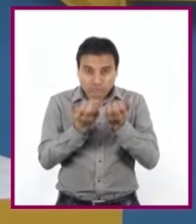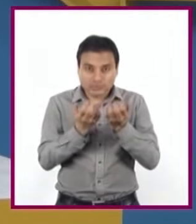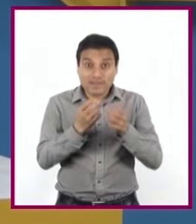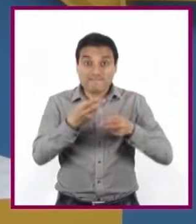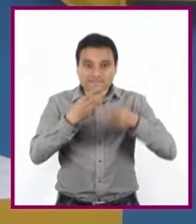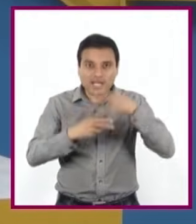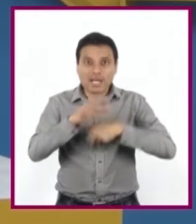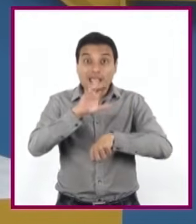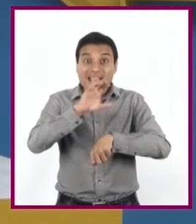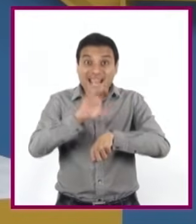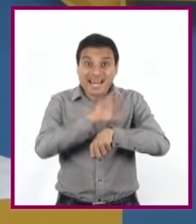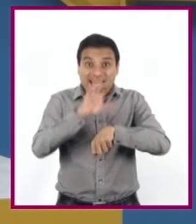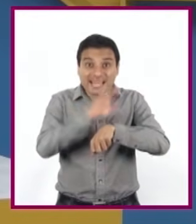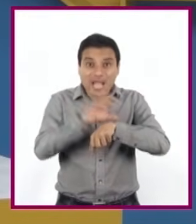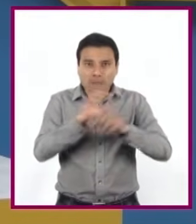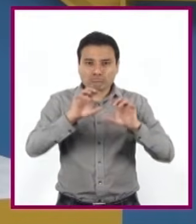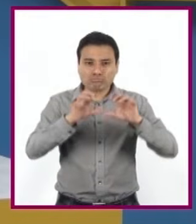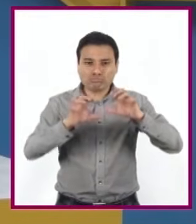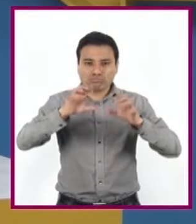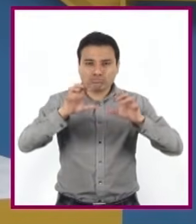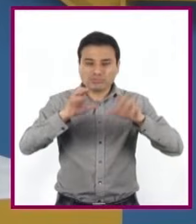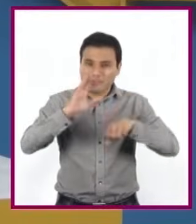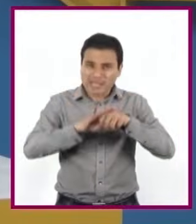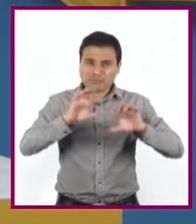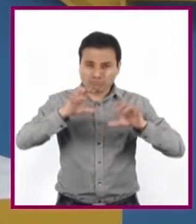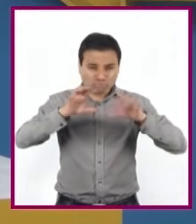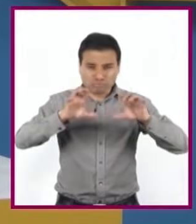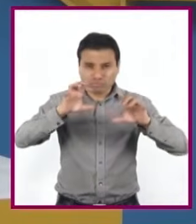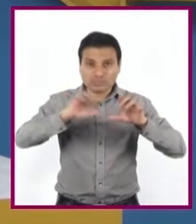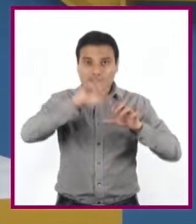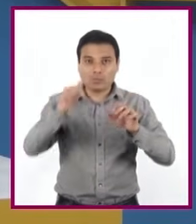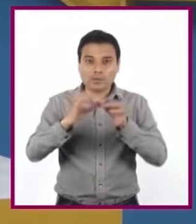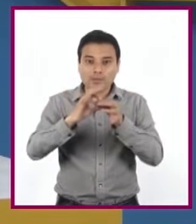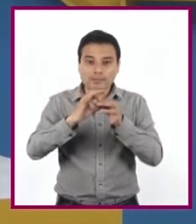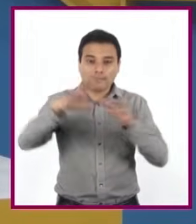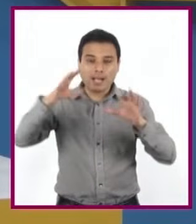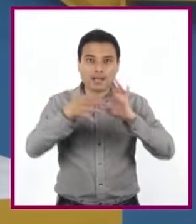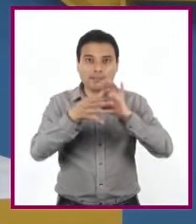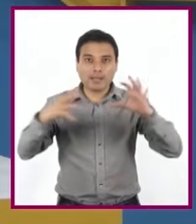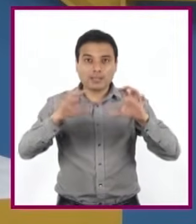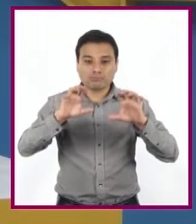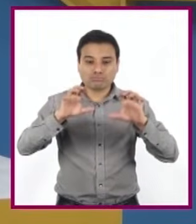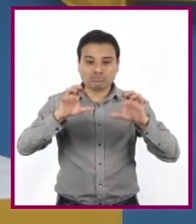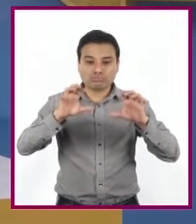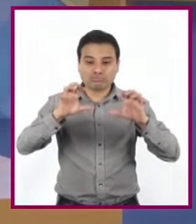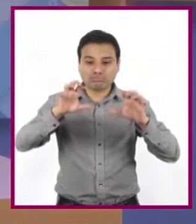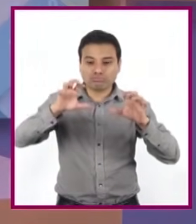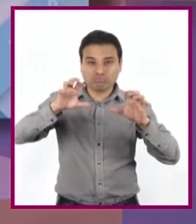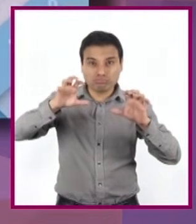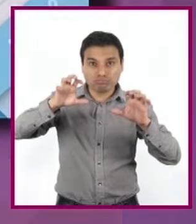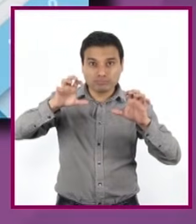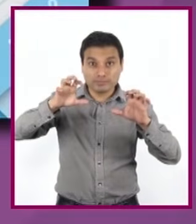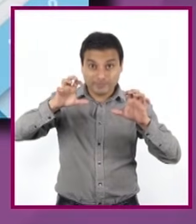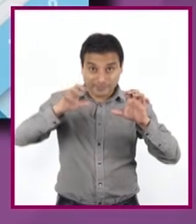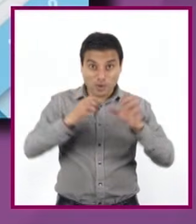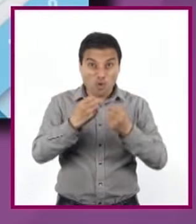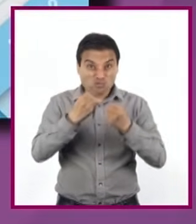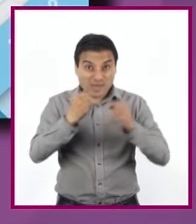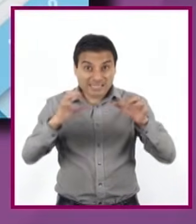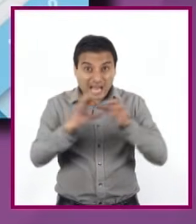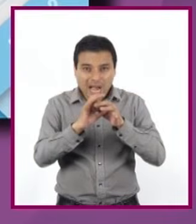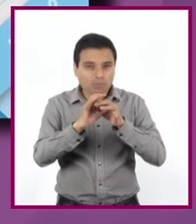energía cinética de sus partículas, por lo que comienza a separarse. Llega un punto en que la separación debilita la fuerza